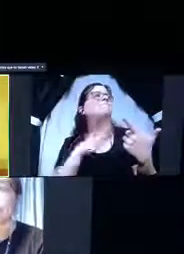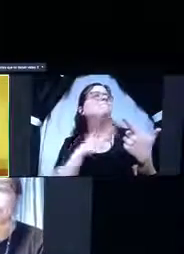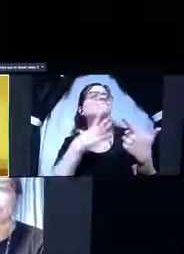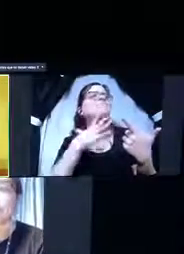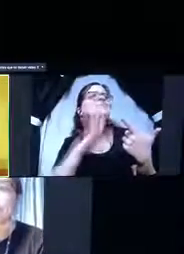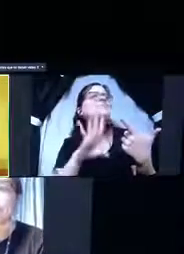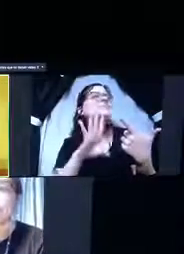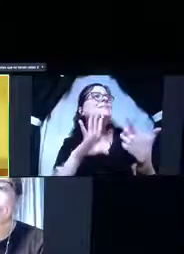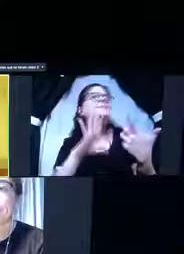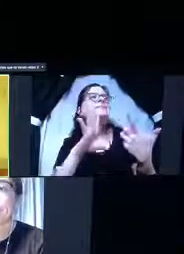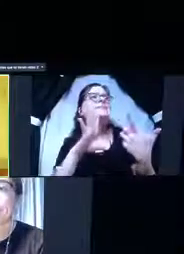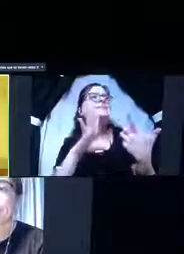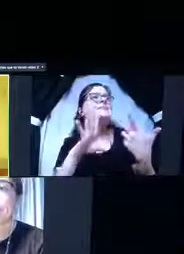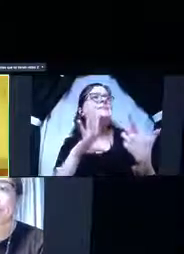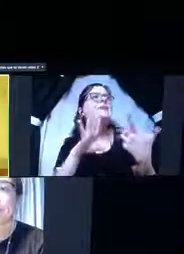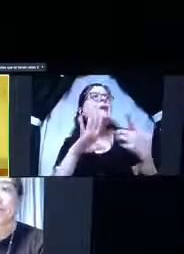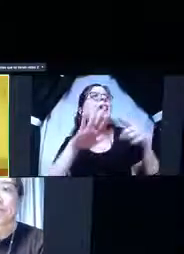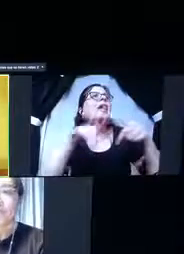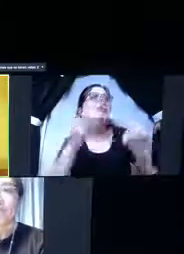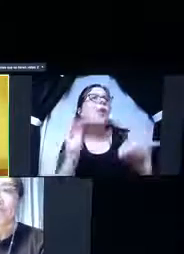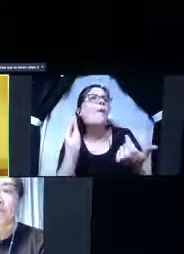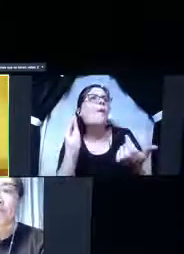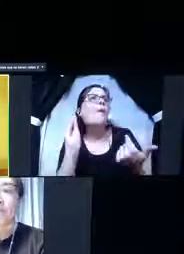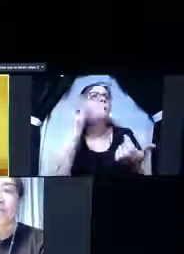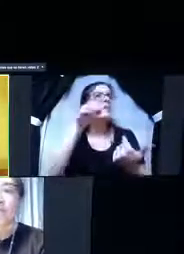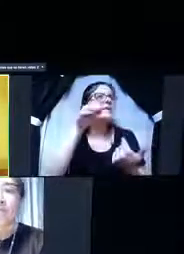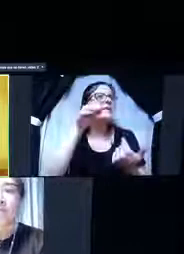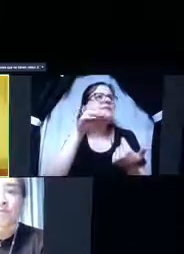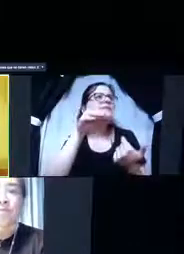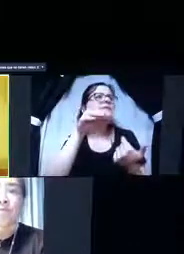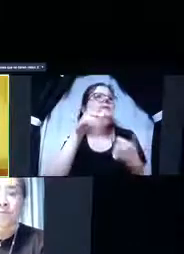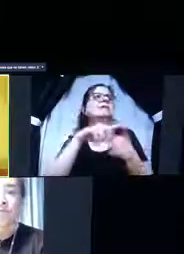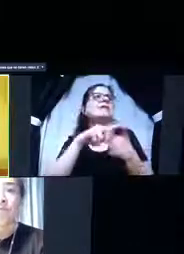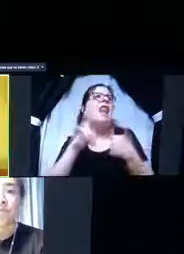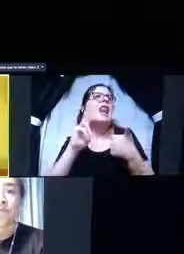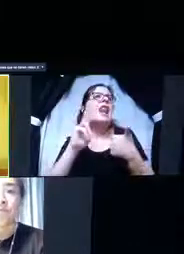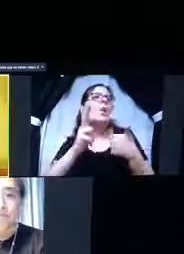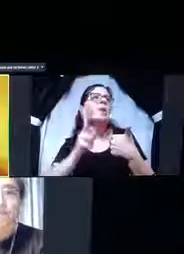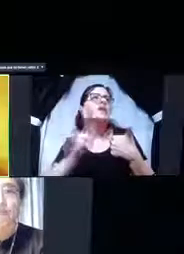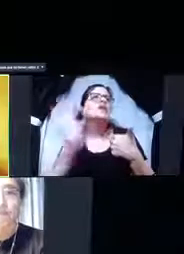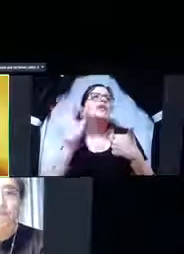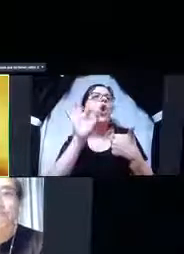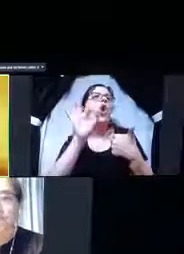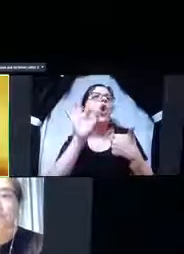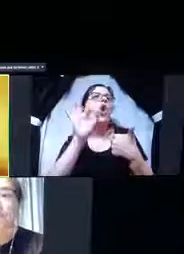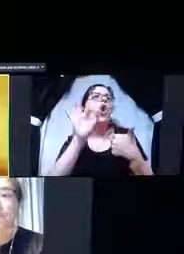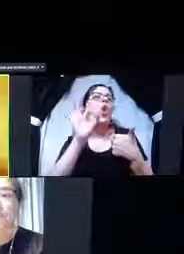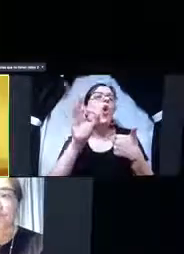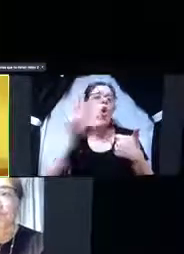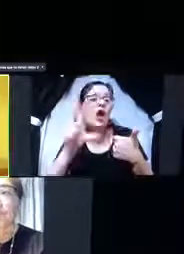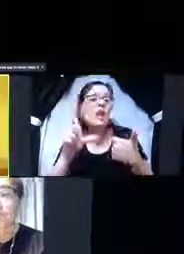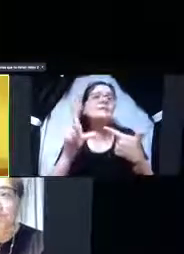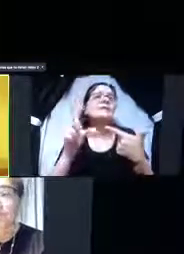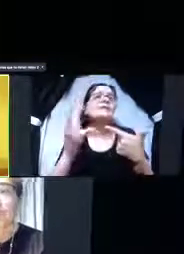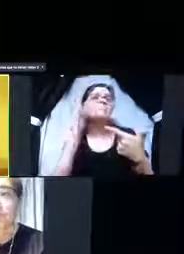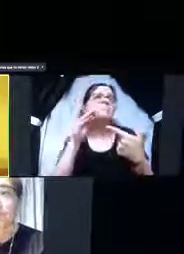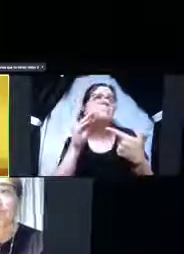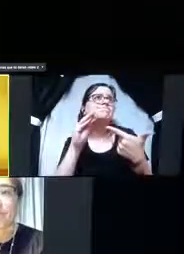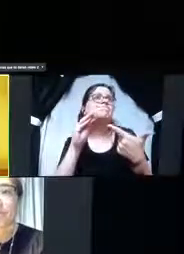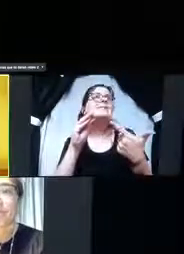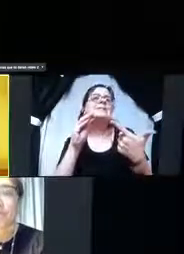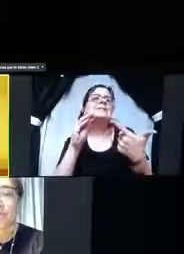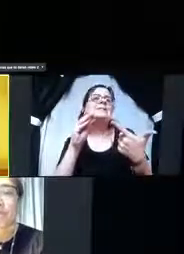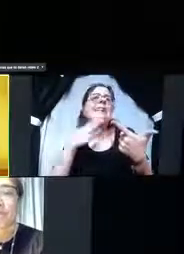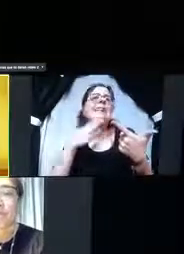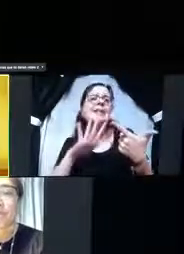lentificado. Entonces, si sumamos instrumentos, si sumamos recursos, si sumamos una lengua que por otro lado